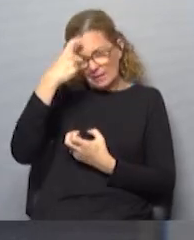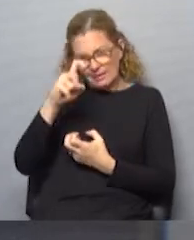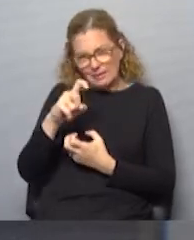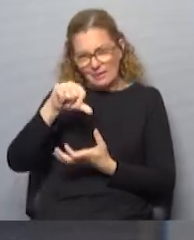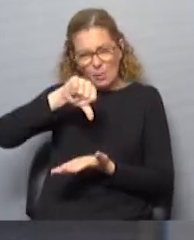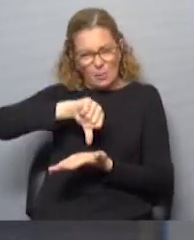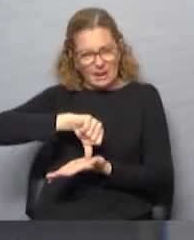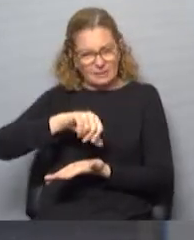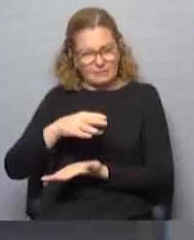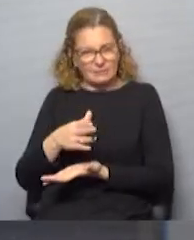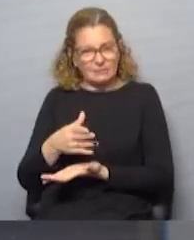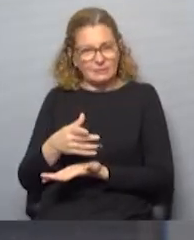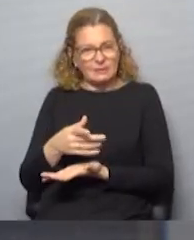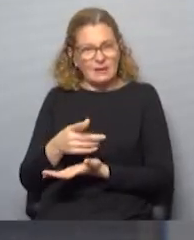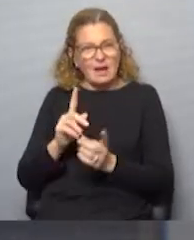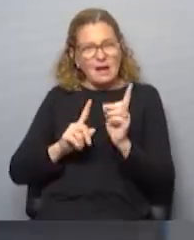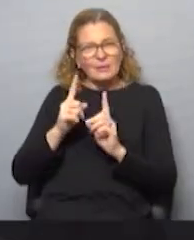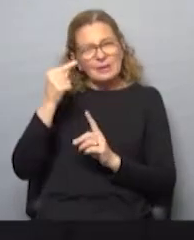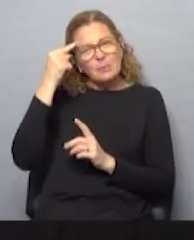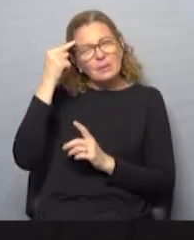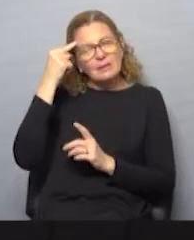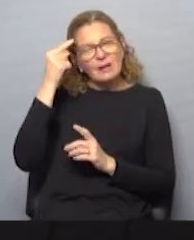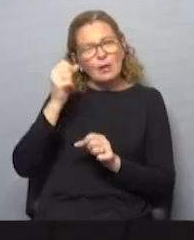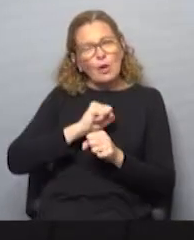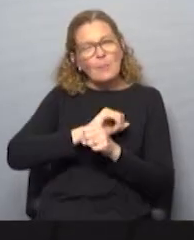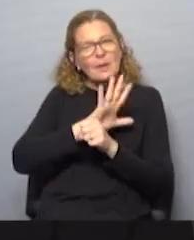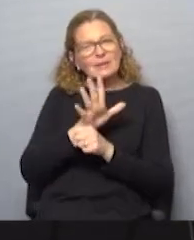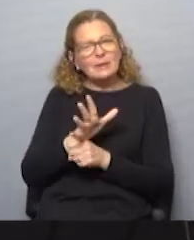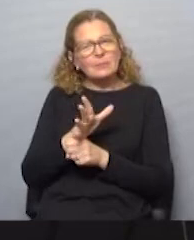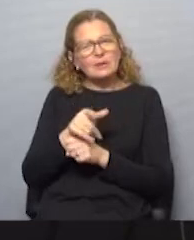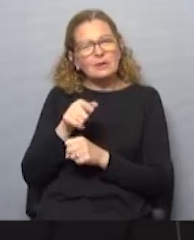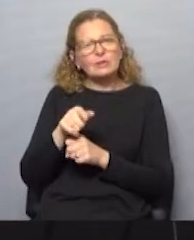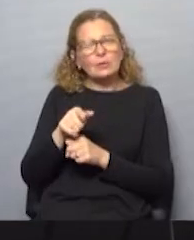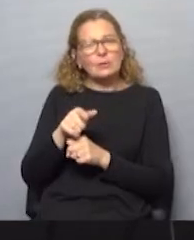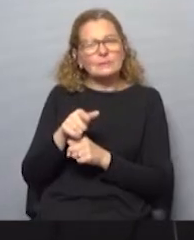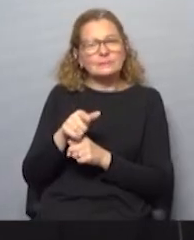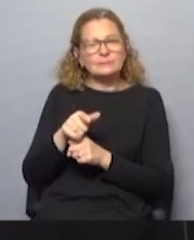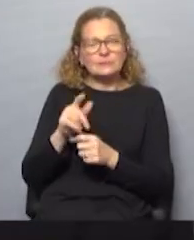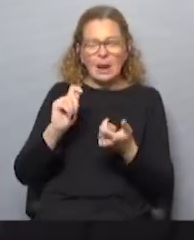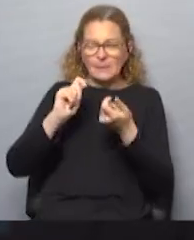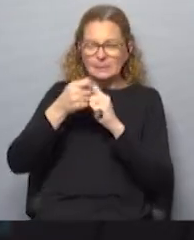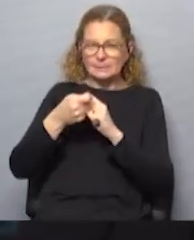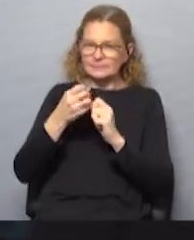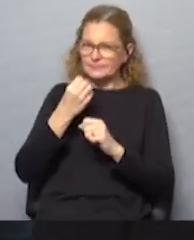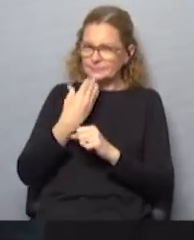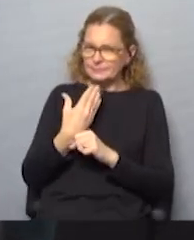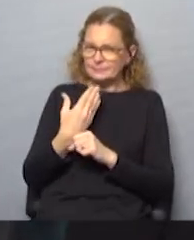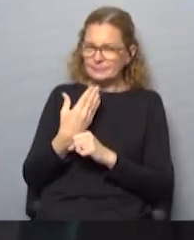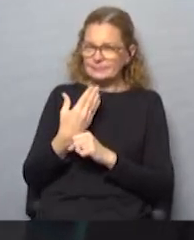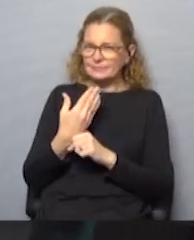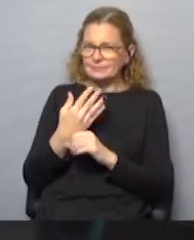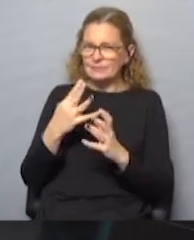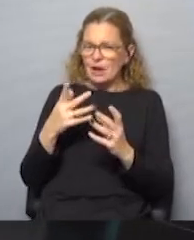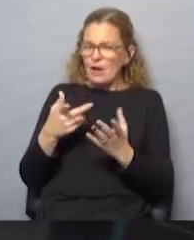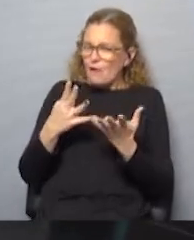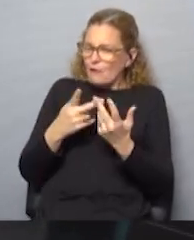país a veces se piensa que con la pandemia esto ha cambiado y ha mejorado y en cierto